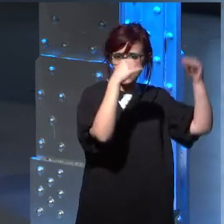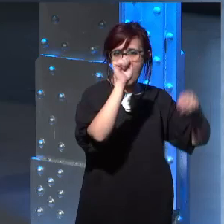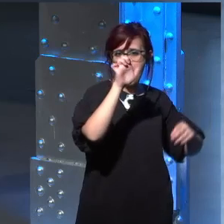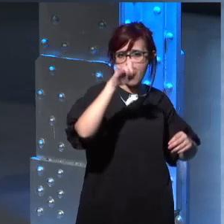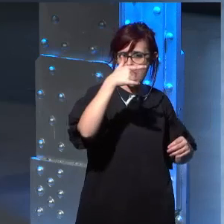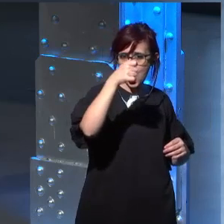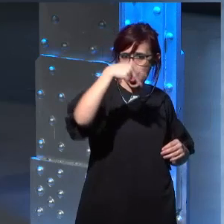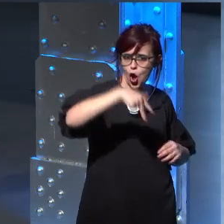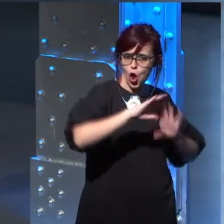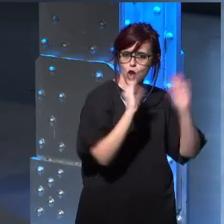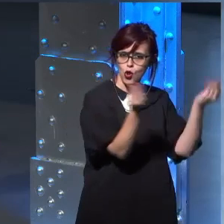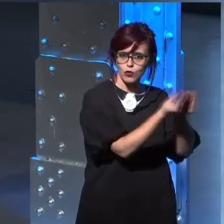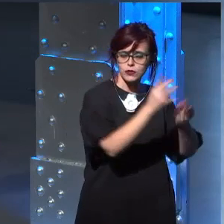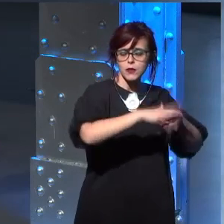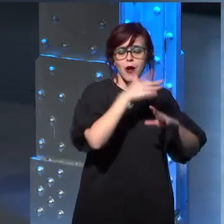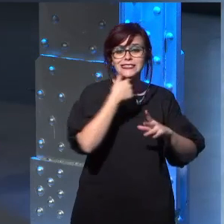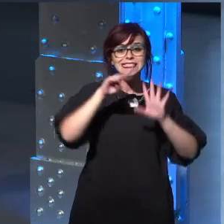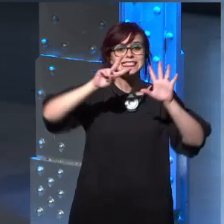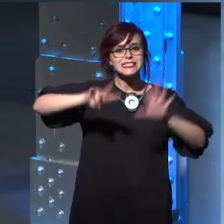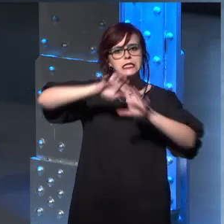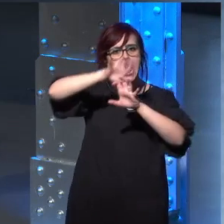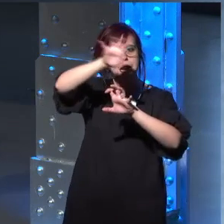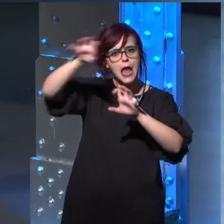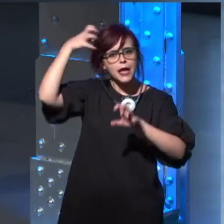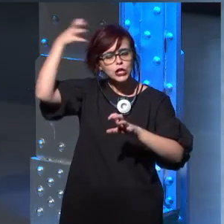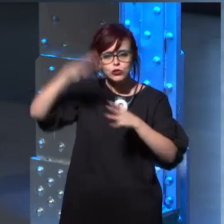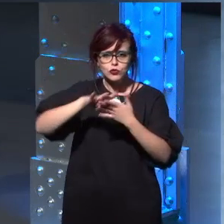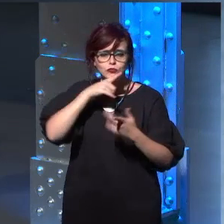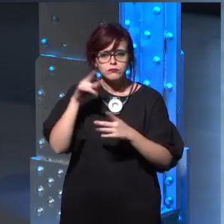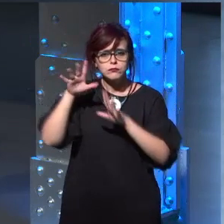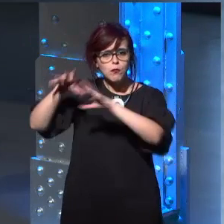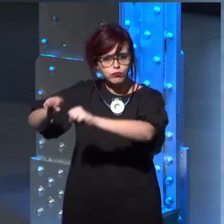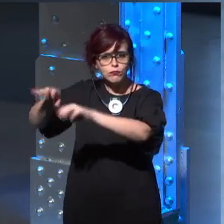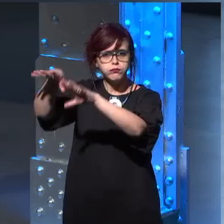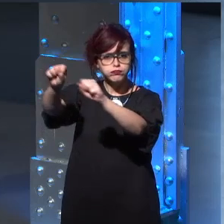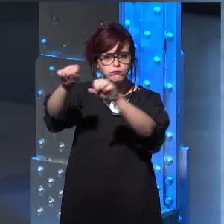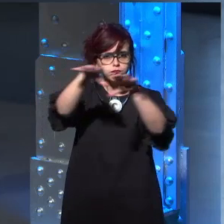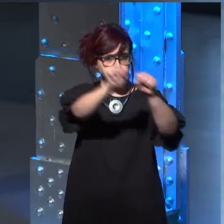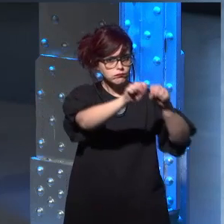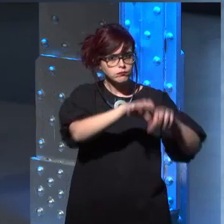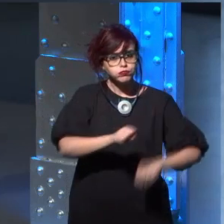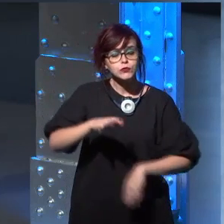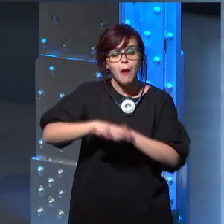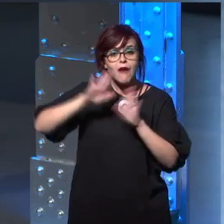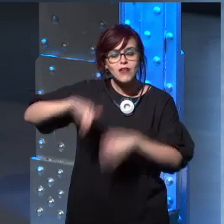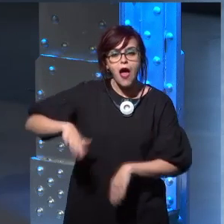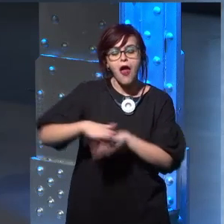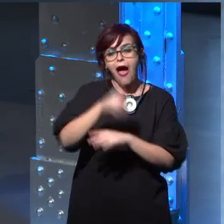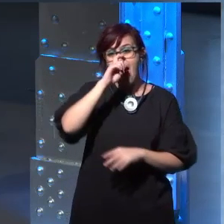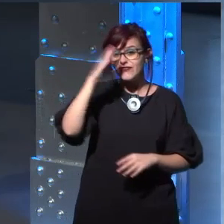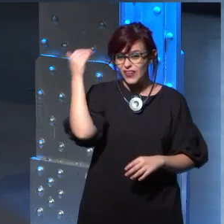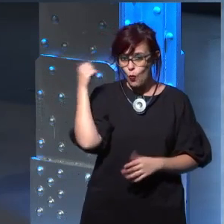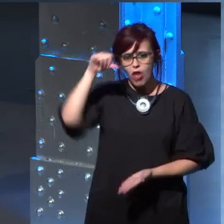Así prosiguió la conquista de los Siete Reinos y cayeron otros muchos tierras. Finalmente, al llegar a Antigua,